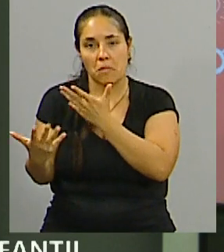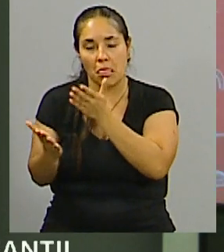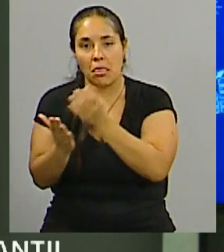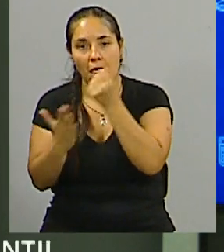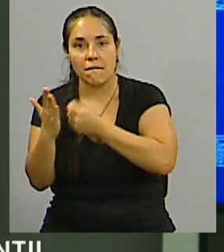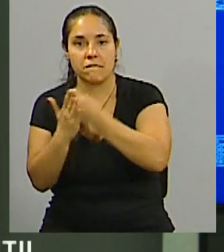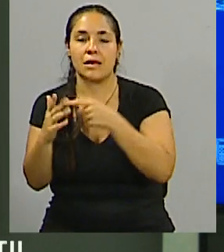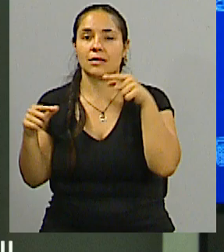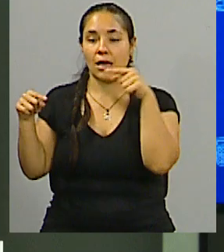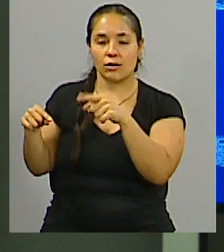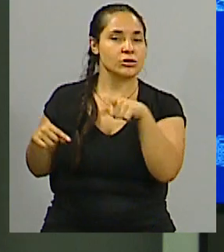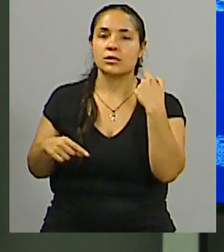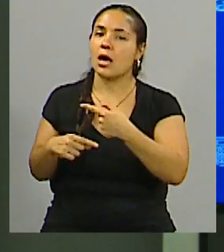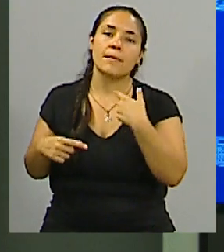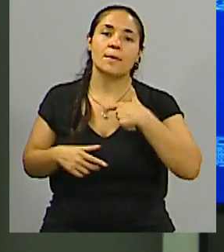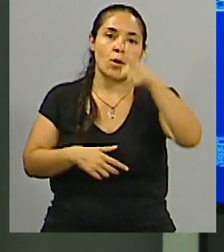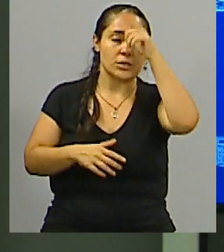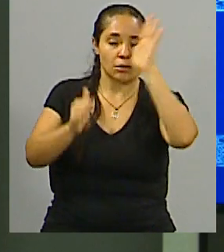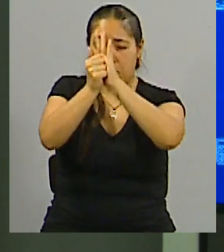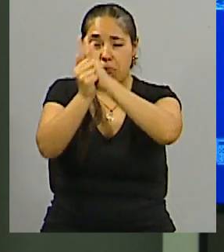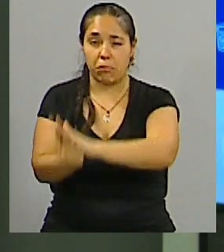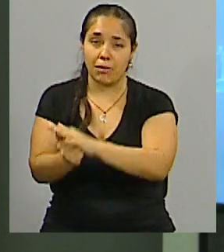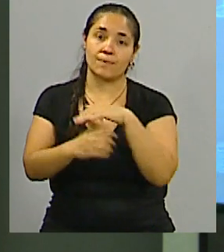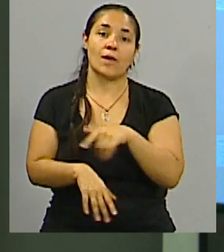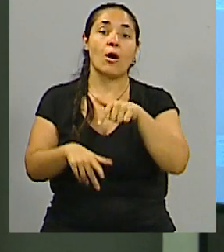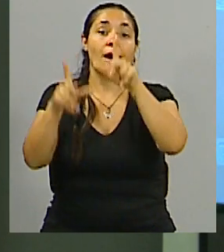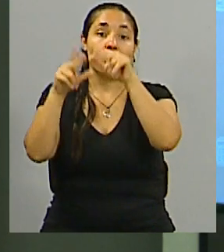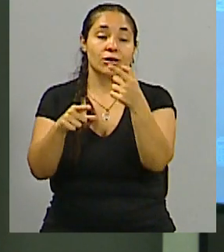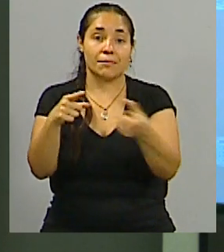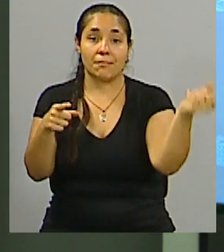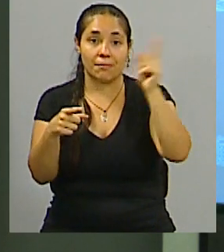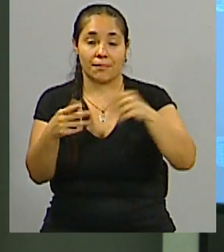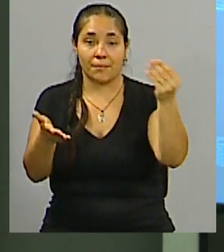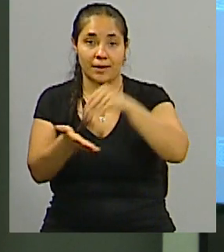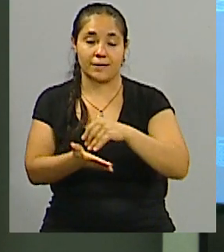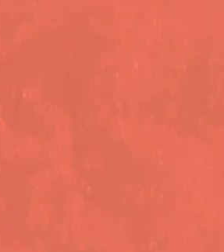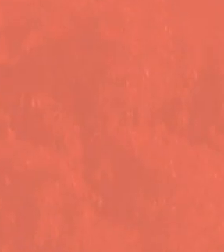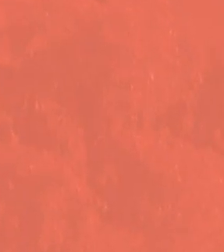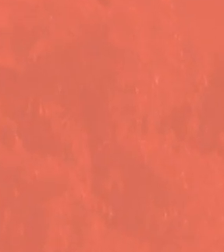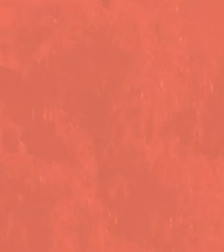represión policial. Hacemos un pequeño corte y seguimos con apuntes.